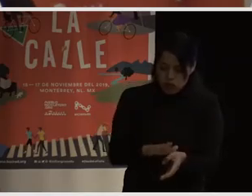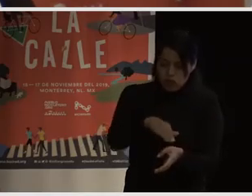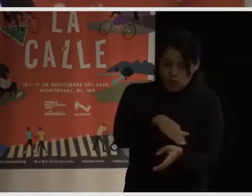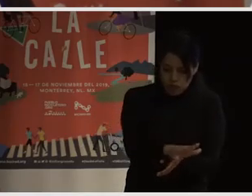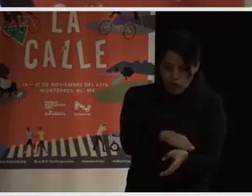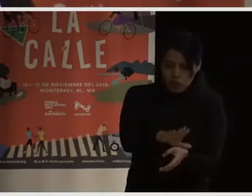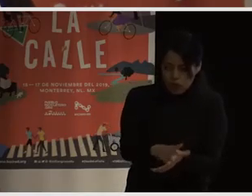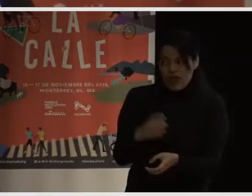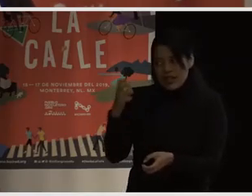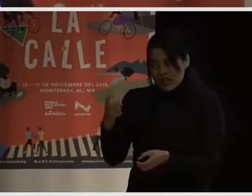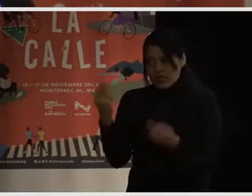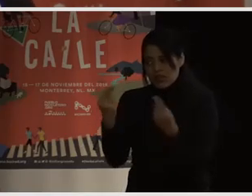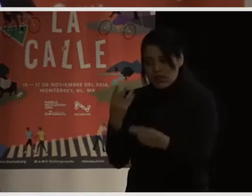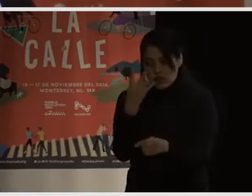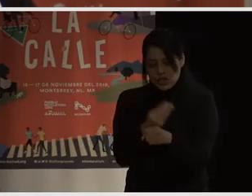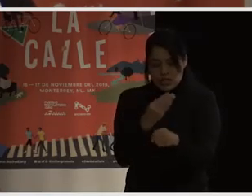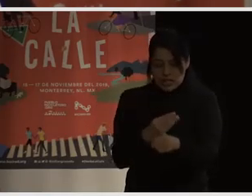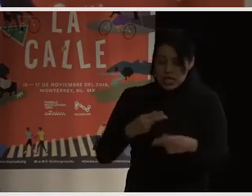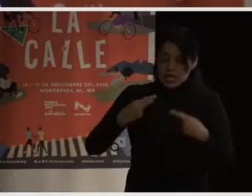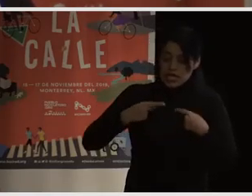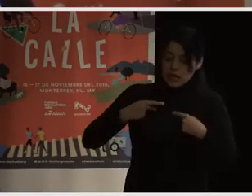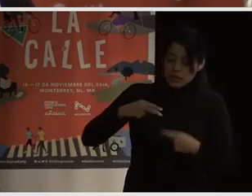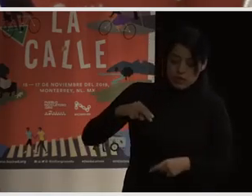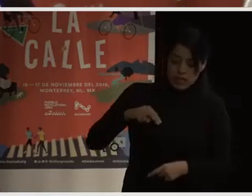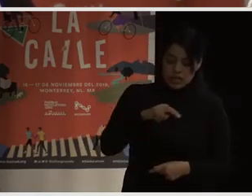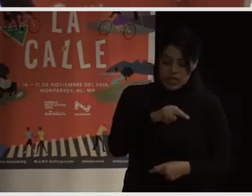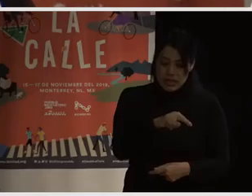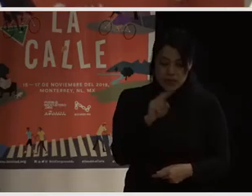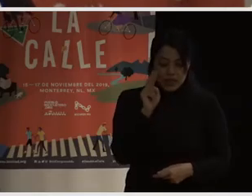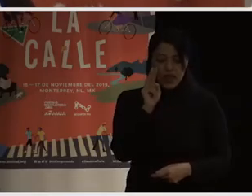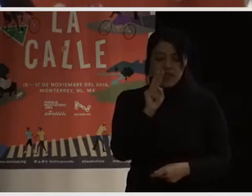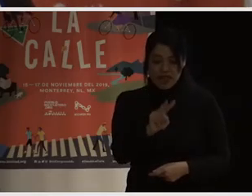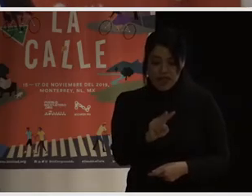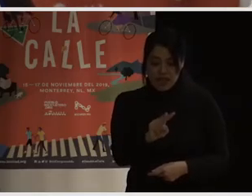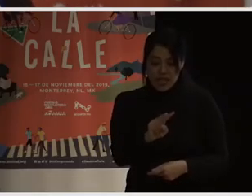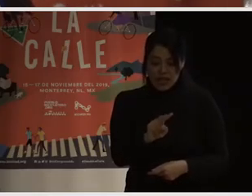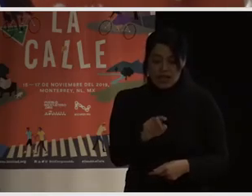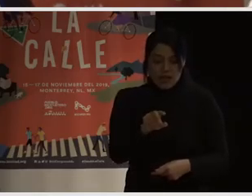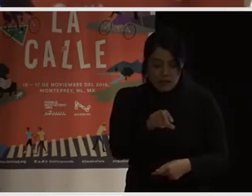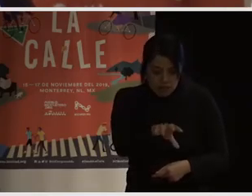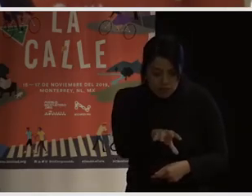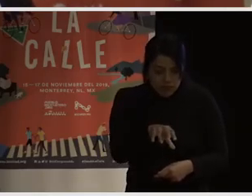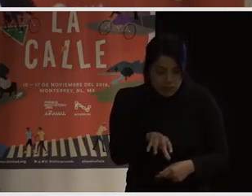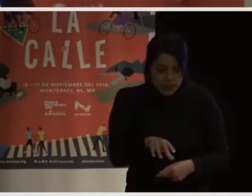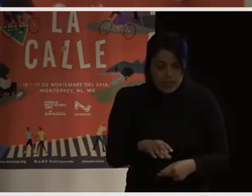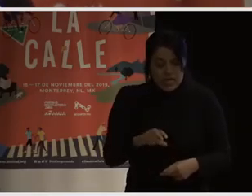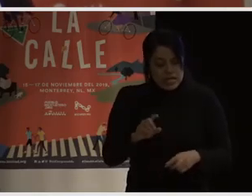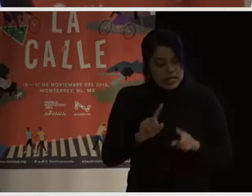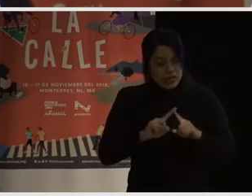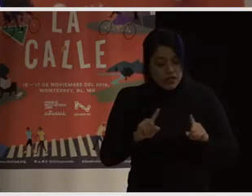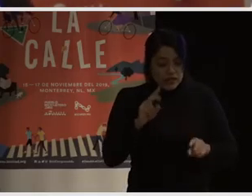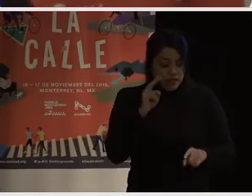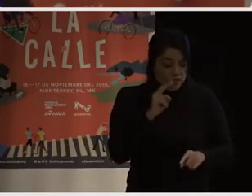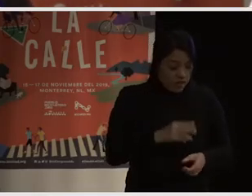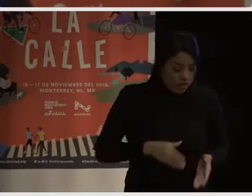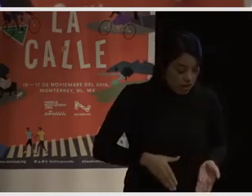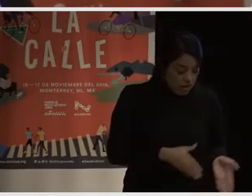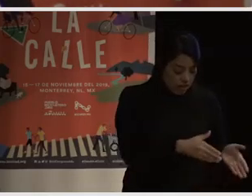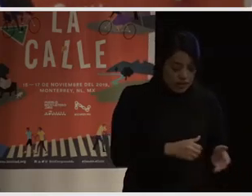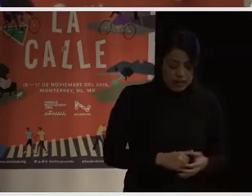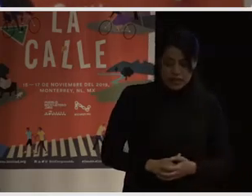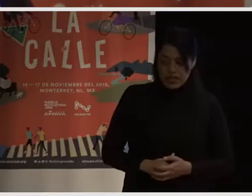persona que camina vea más el bache que el tema de la banqueta y acompañar a que todo eso dentro